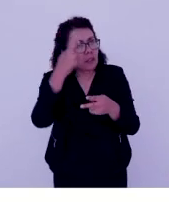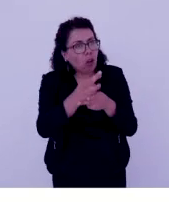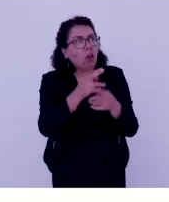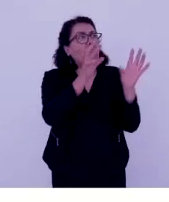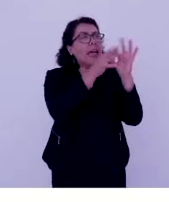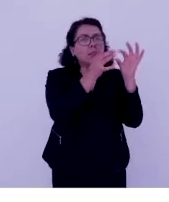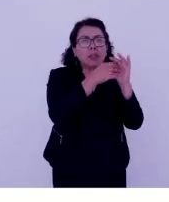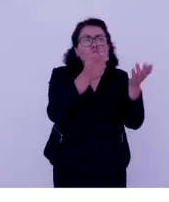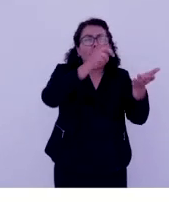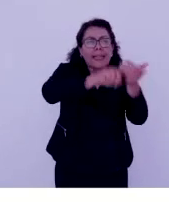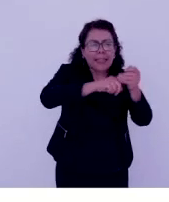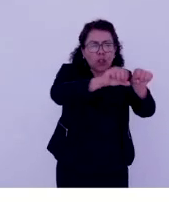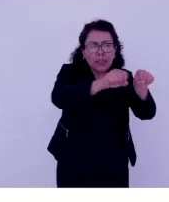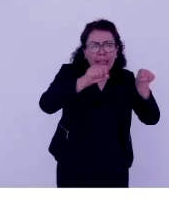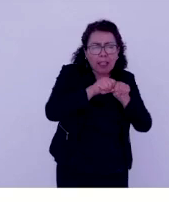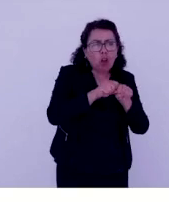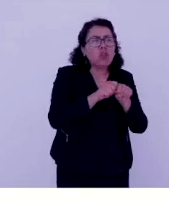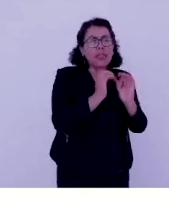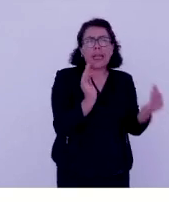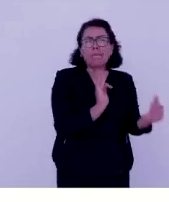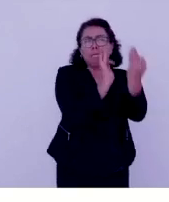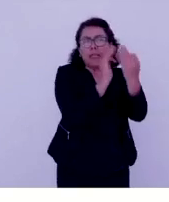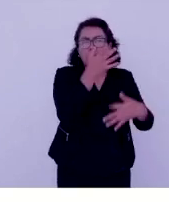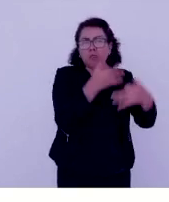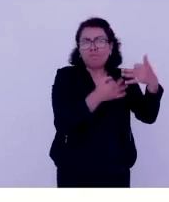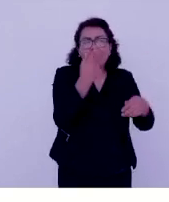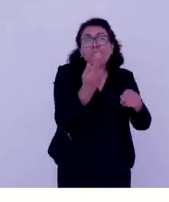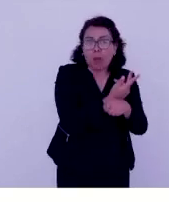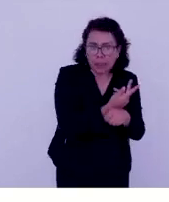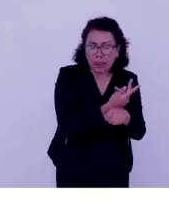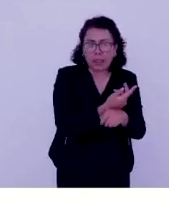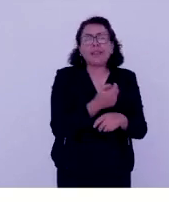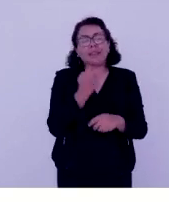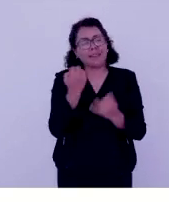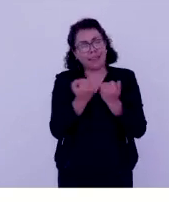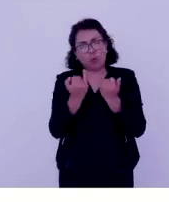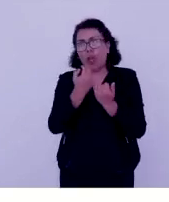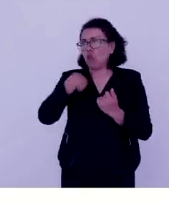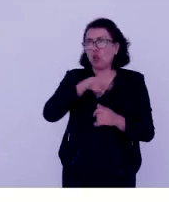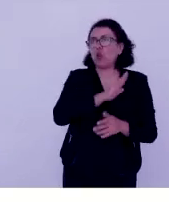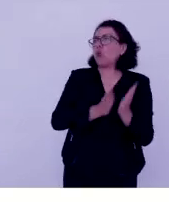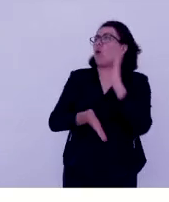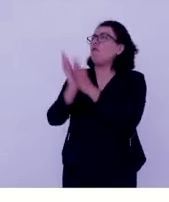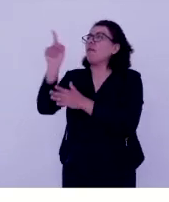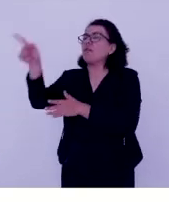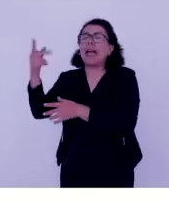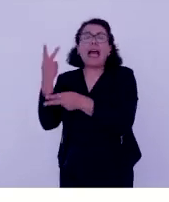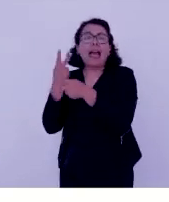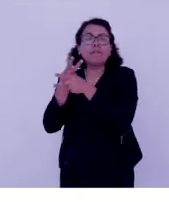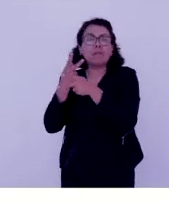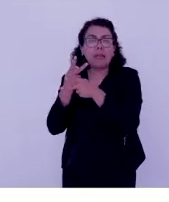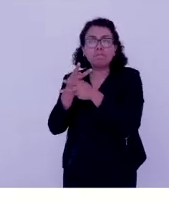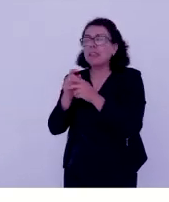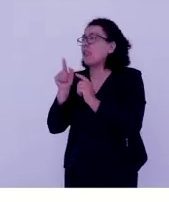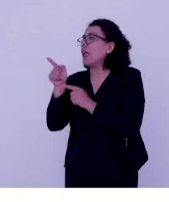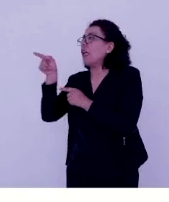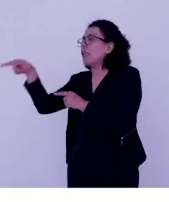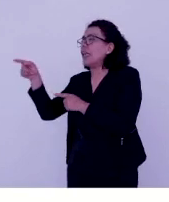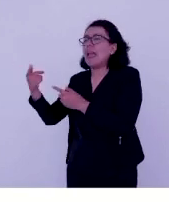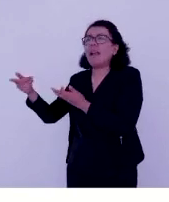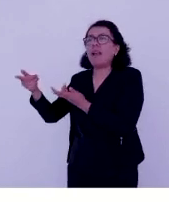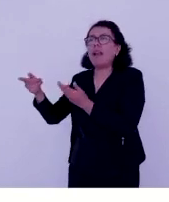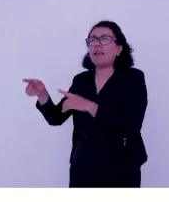función al interior de una sala de audiencias en el mismo sentido nosotros acudimos a escuelas preparatorias y a la dirección de atención a Víctimas de la